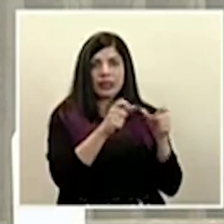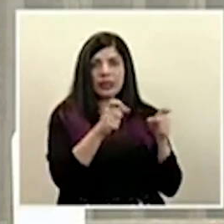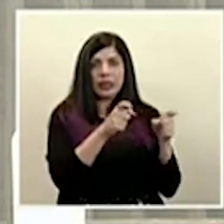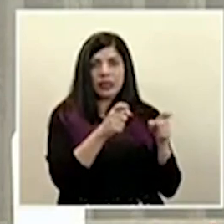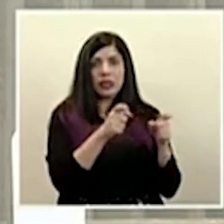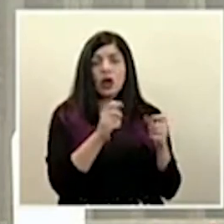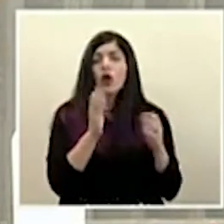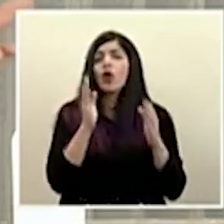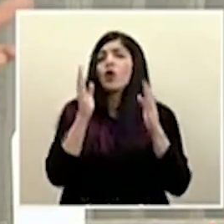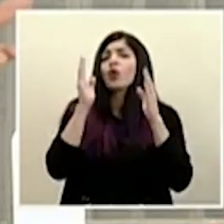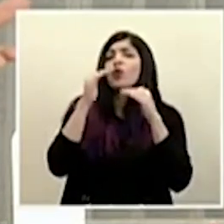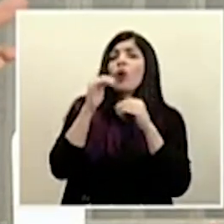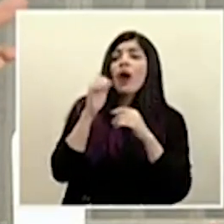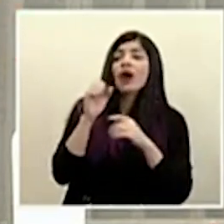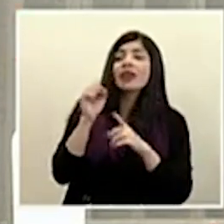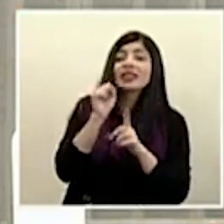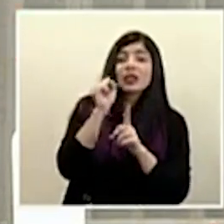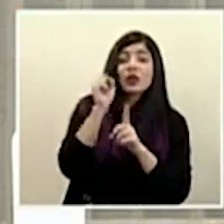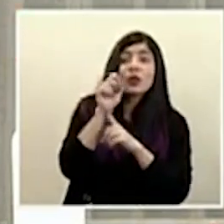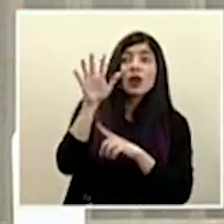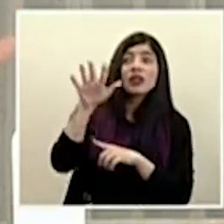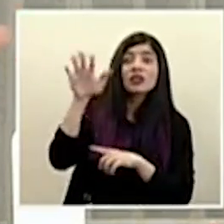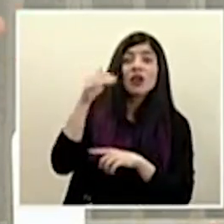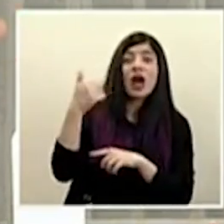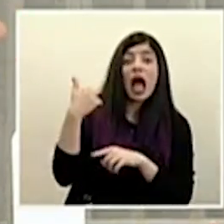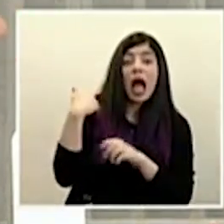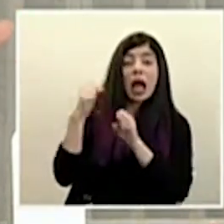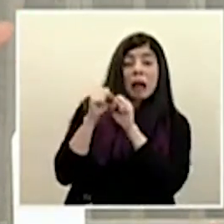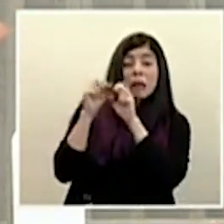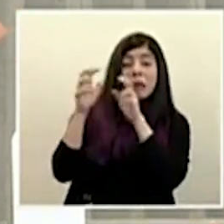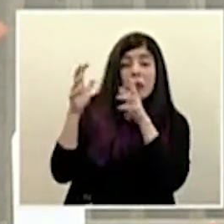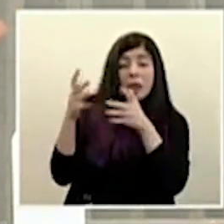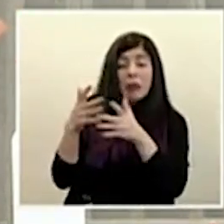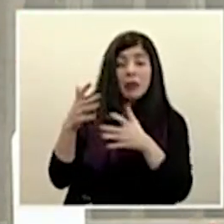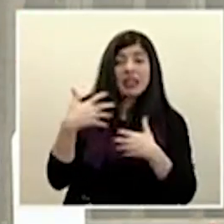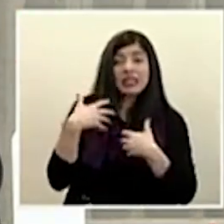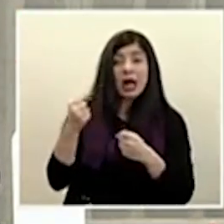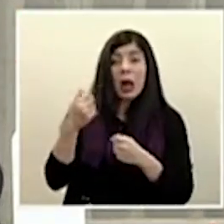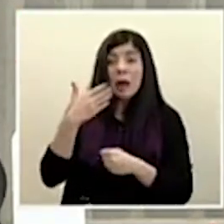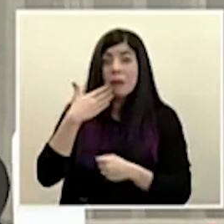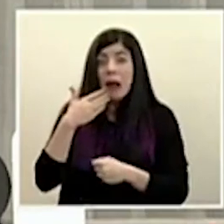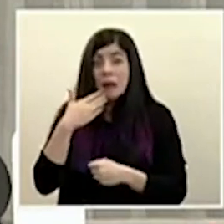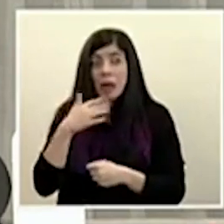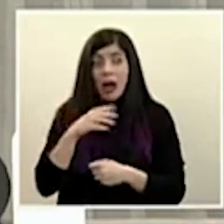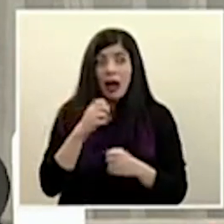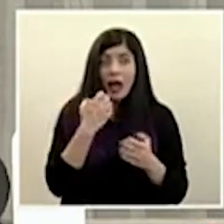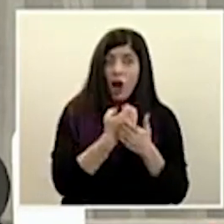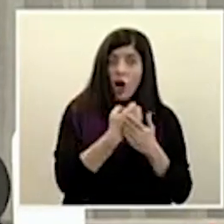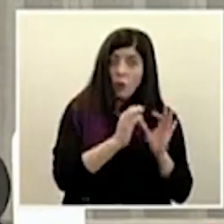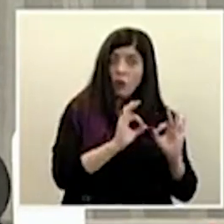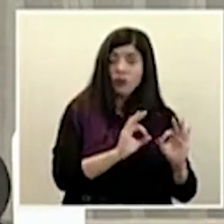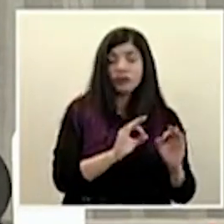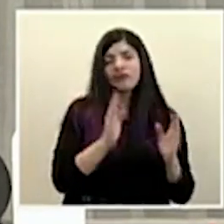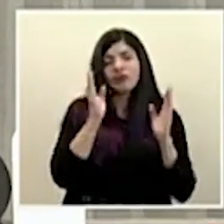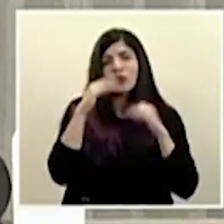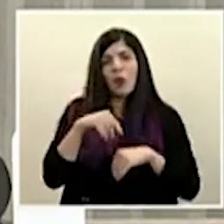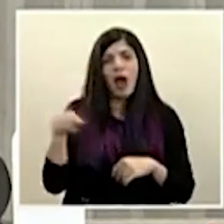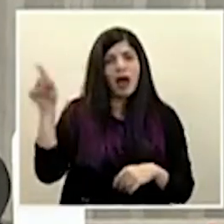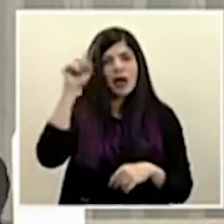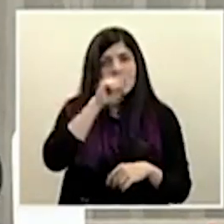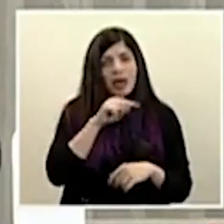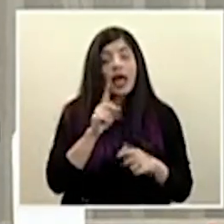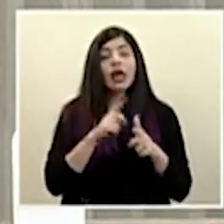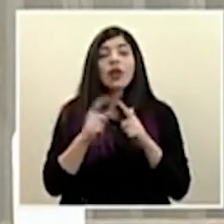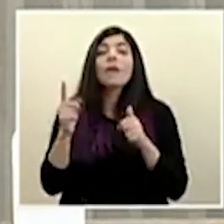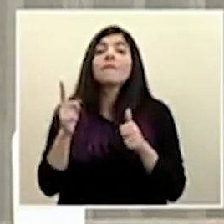un escenario donde haya pandemia o donde haya grandes afectaciones en salud en un país y logre activar su economía. Entonces, lo primero,